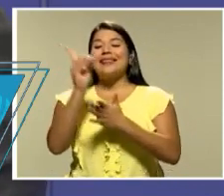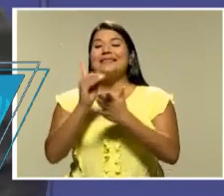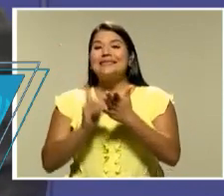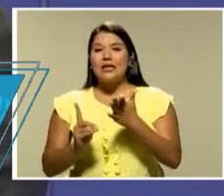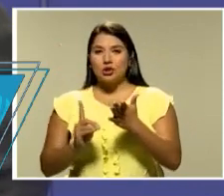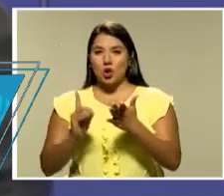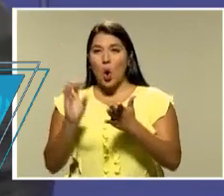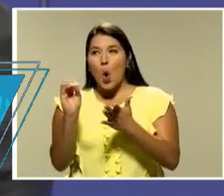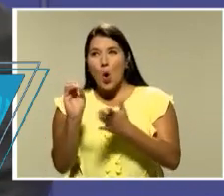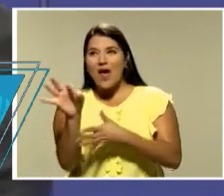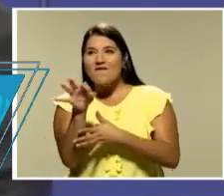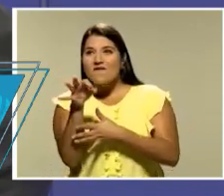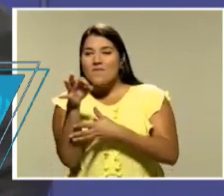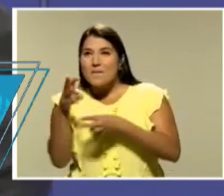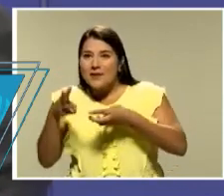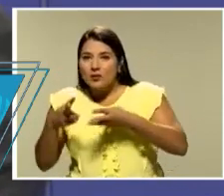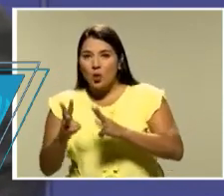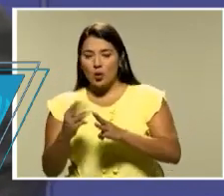propia